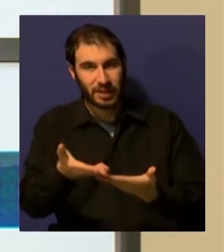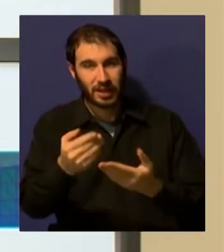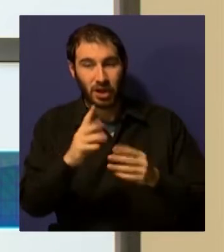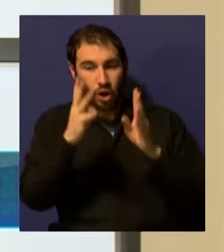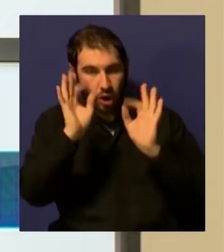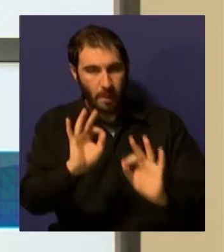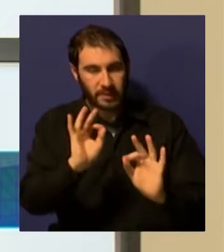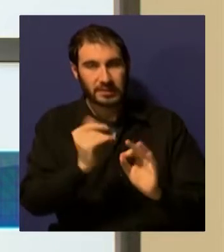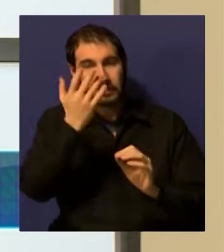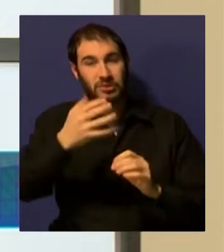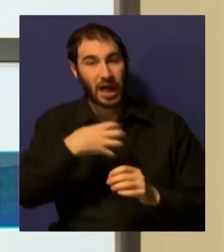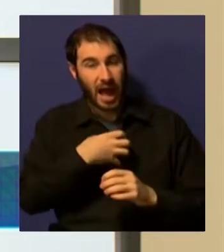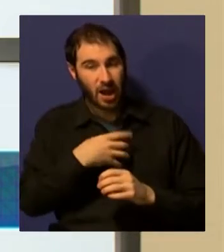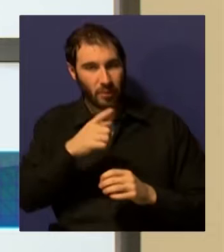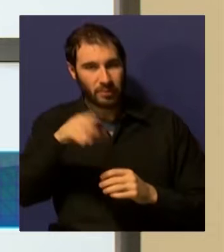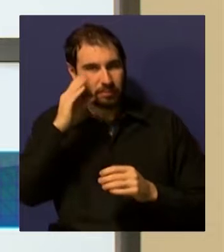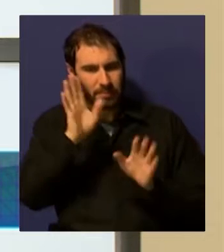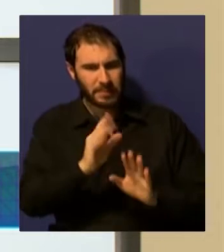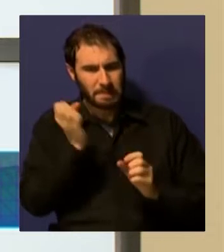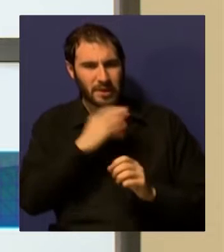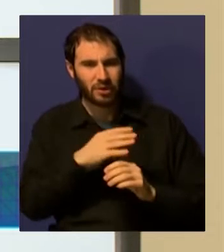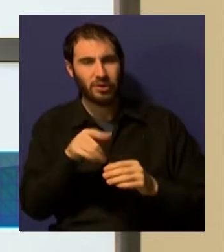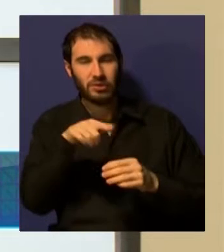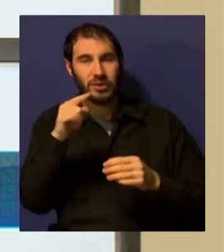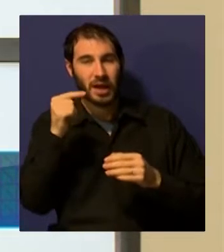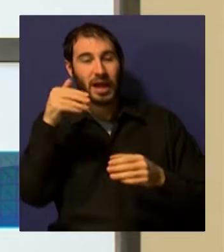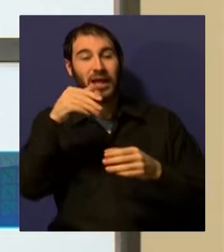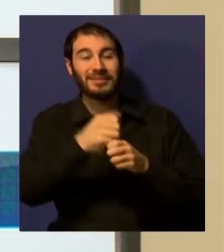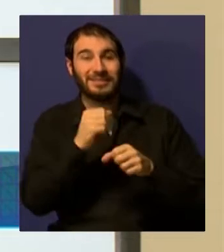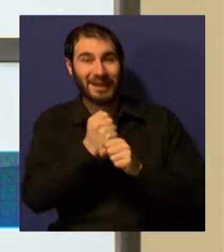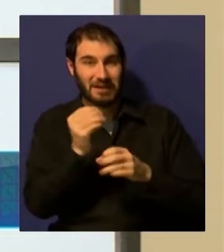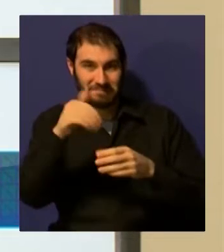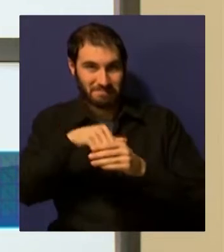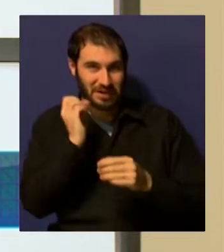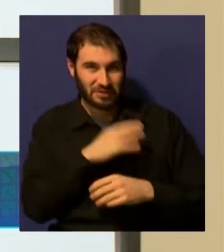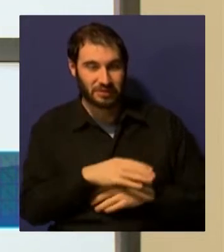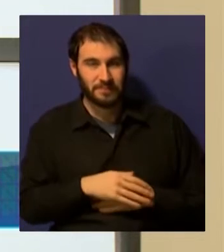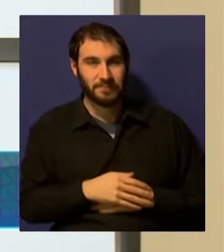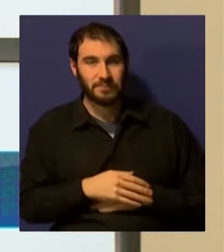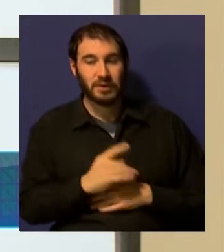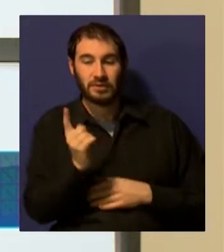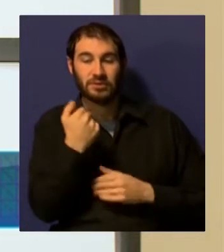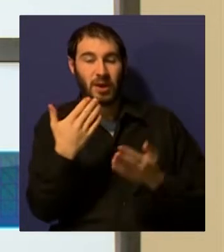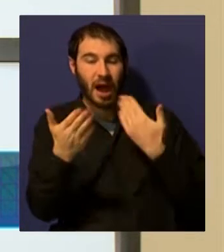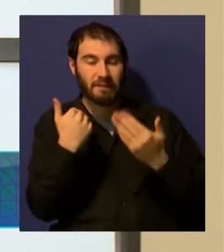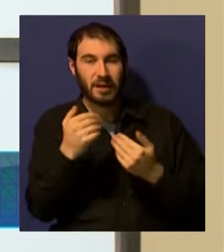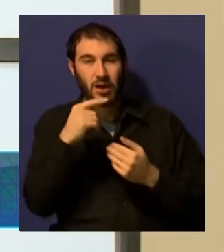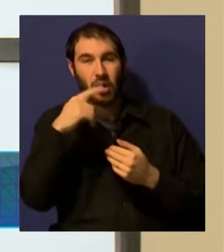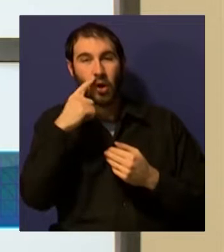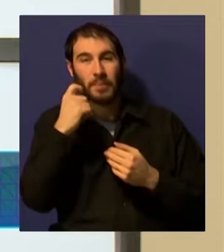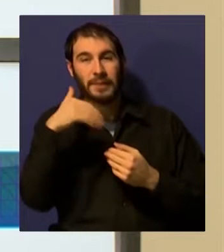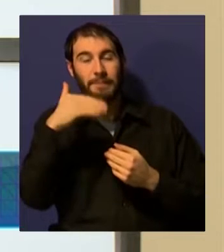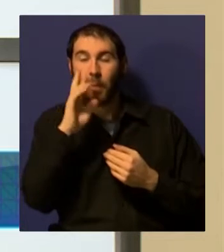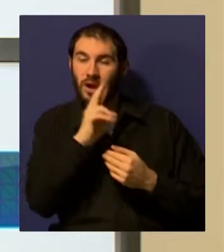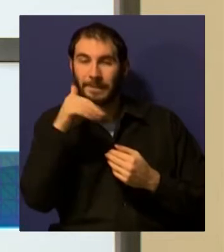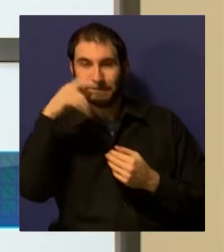integral para que los alumnos salgan más preparados para insertarse en el mundo laboral. Estuvimos dialogando con Mercedes Cisternas,